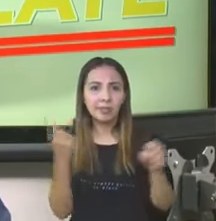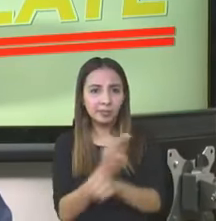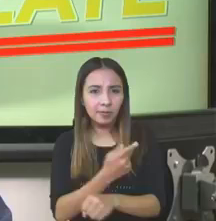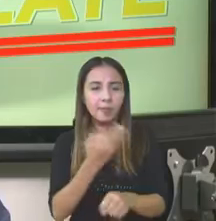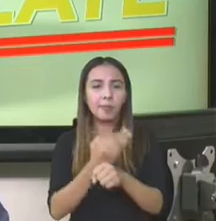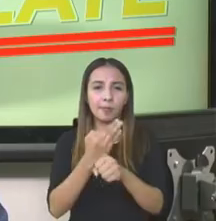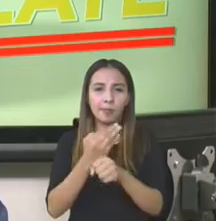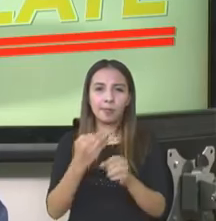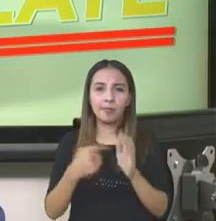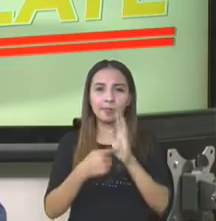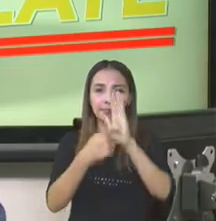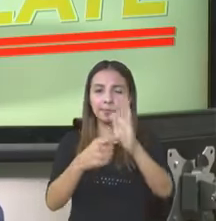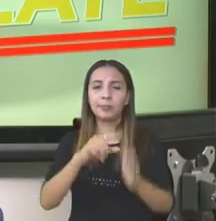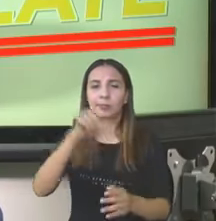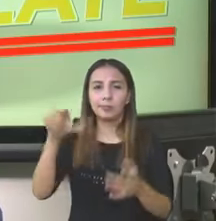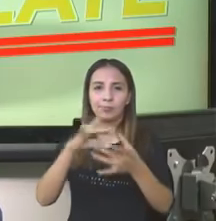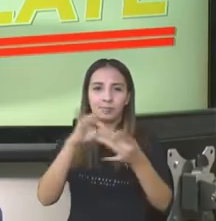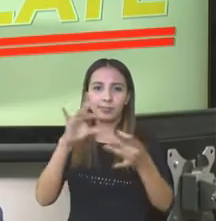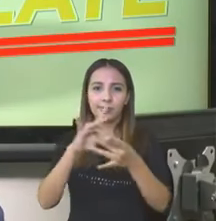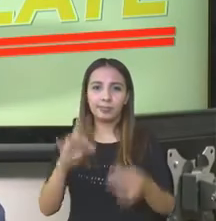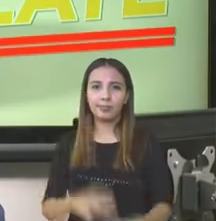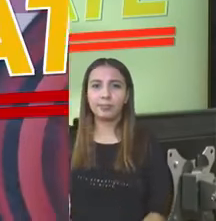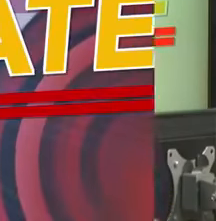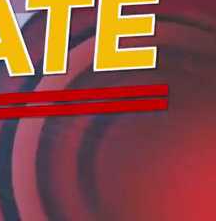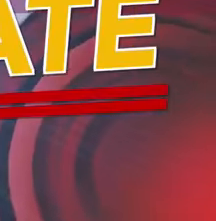y regresamos para platicársela.